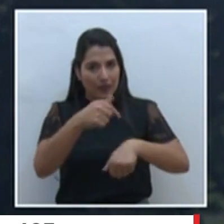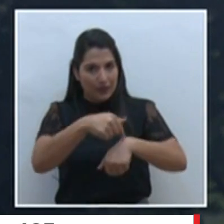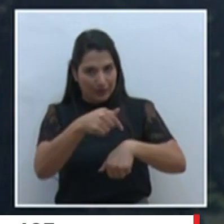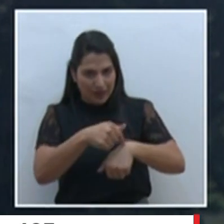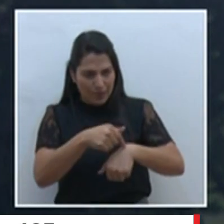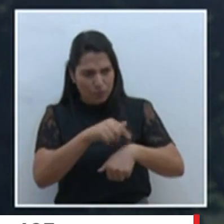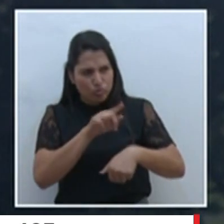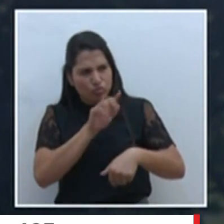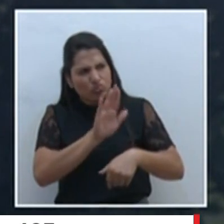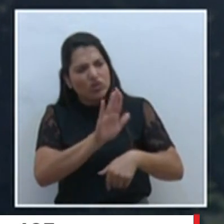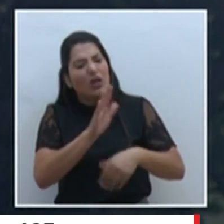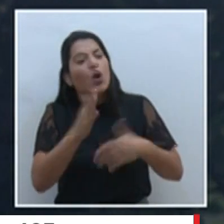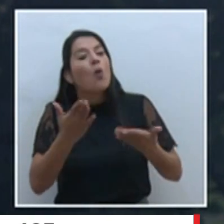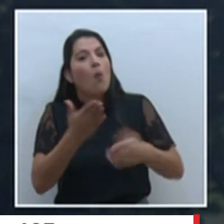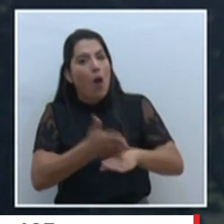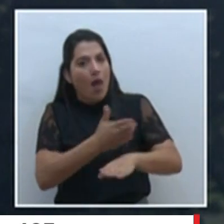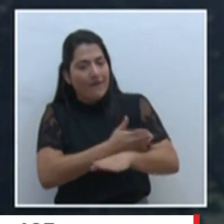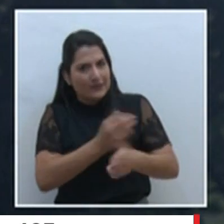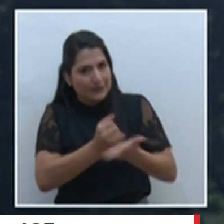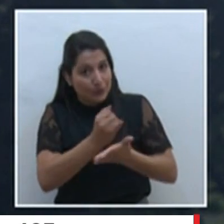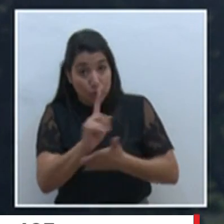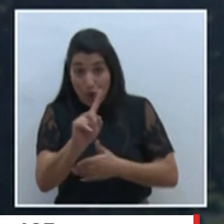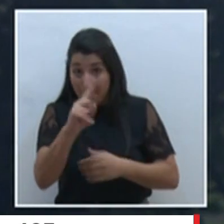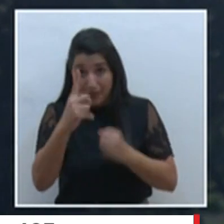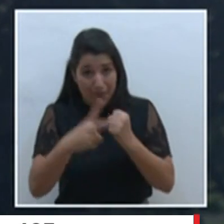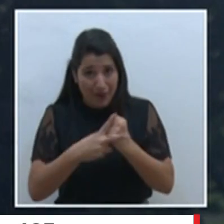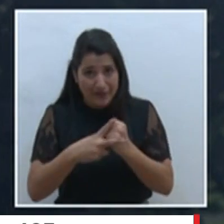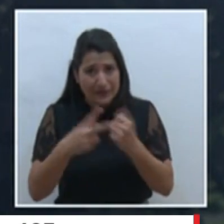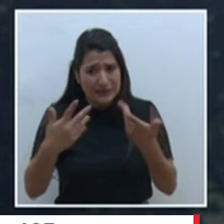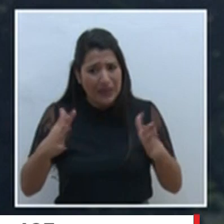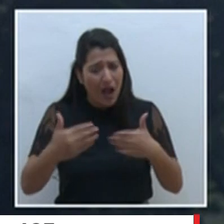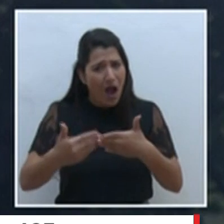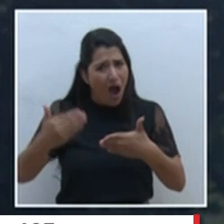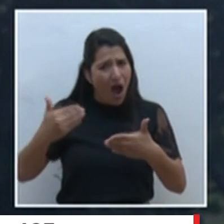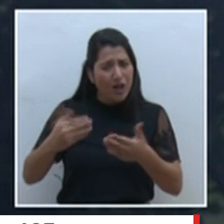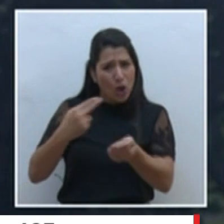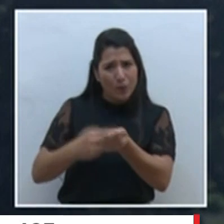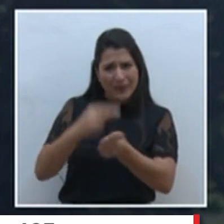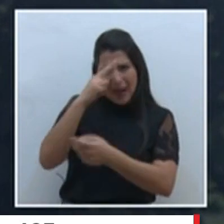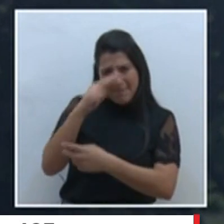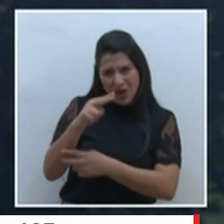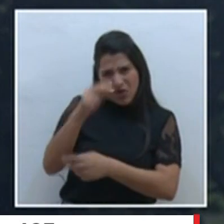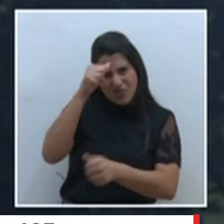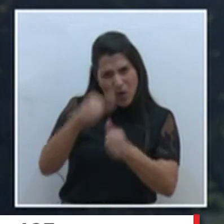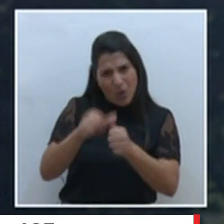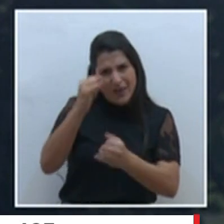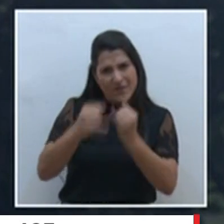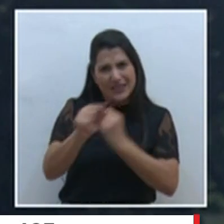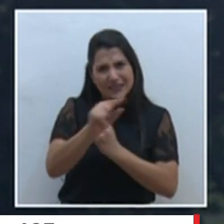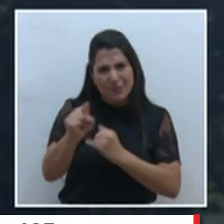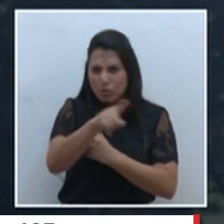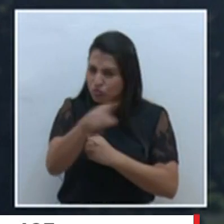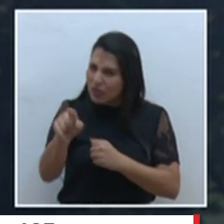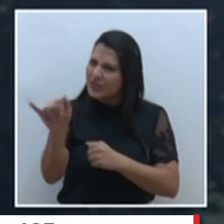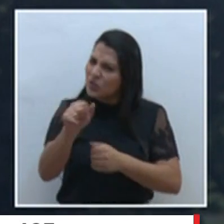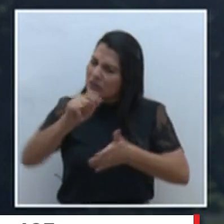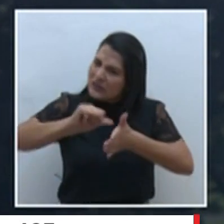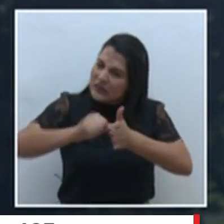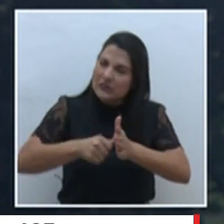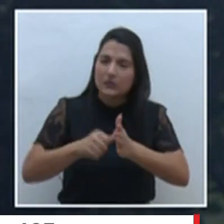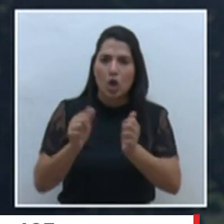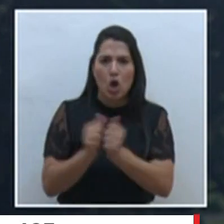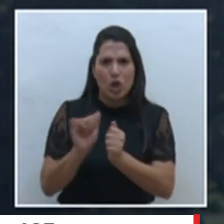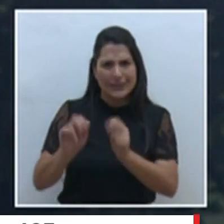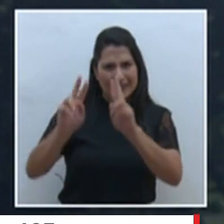vez que se filtra información, ya teníamos el caso del Hospital México, que recuerdo un fin de semana ustedes fueron muy vehementes en el tema.